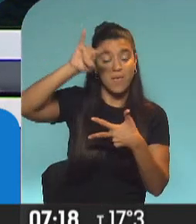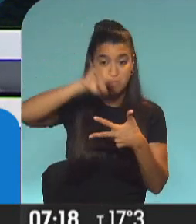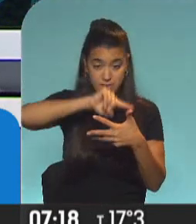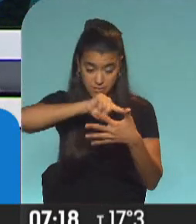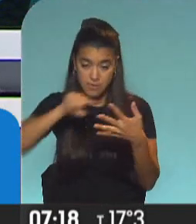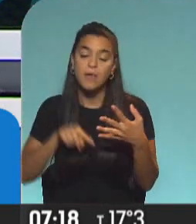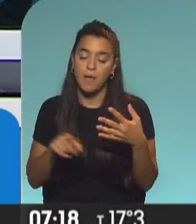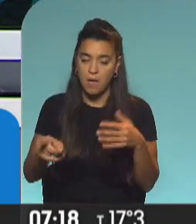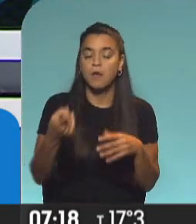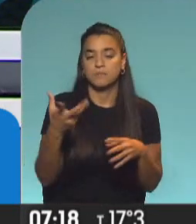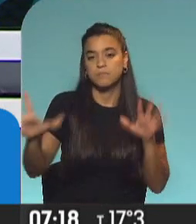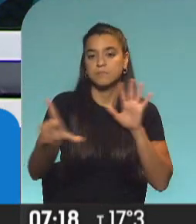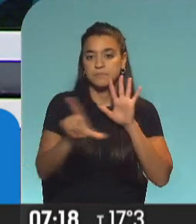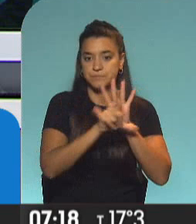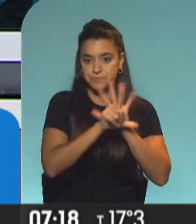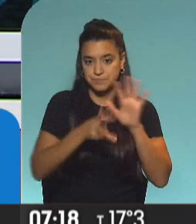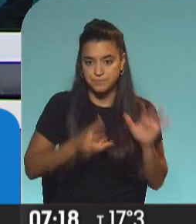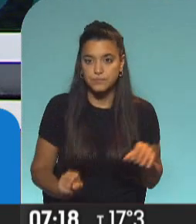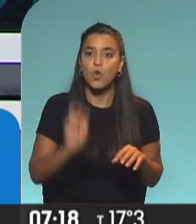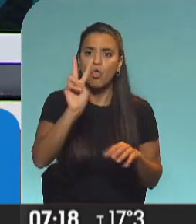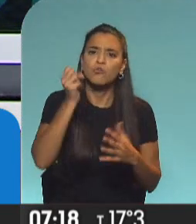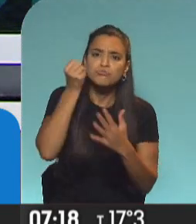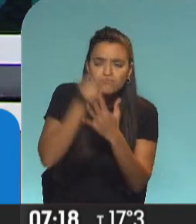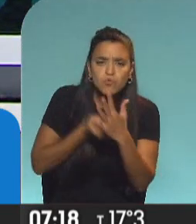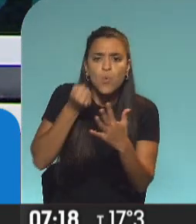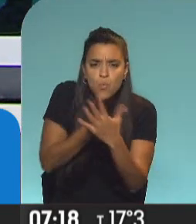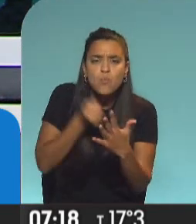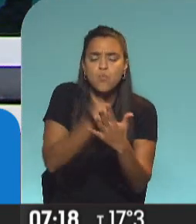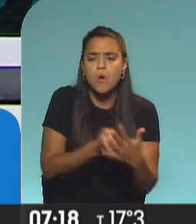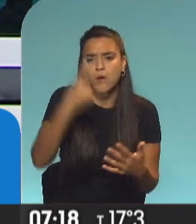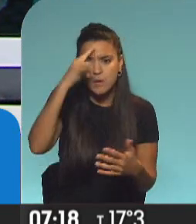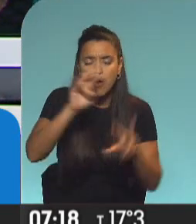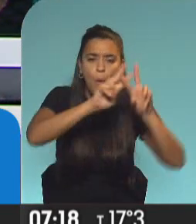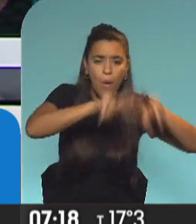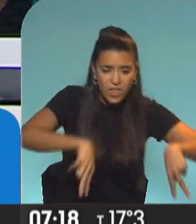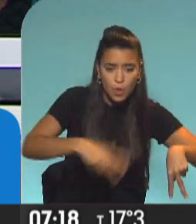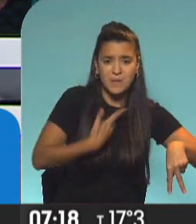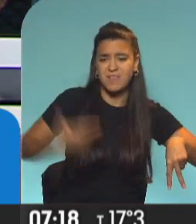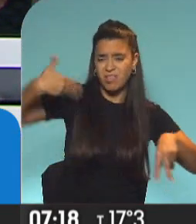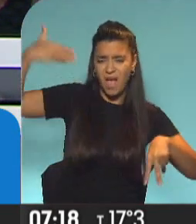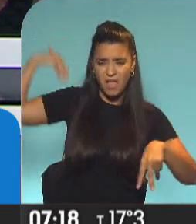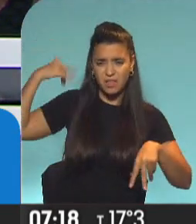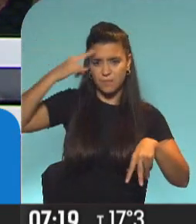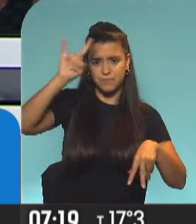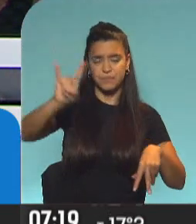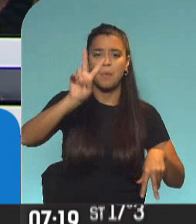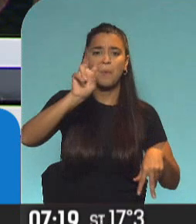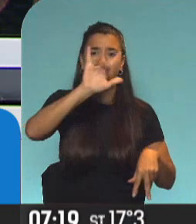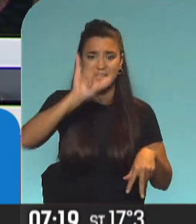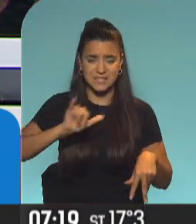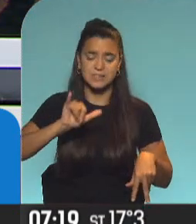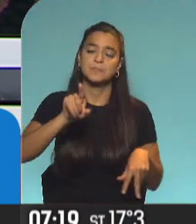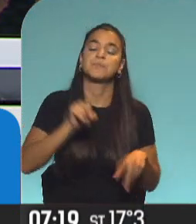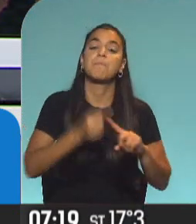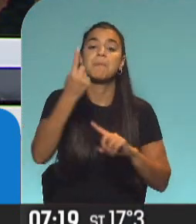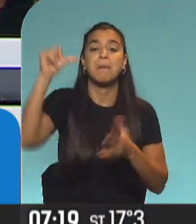en legalizar el aborto de manera total, después de 2 intentos y un veto del presidente en ese momento, Tabaré Vázquez. El primer